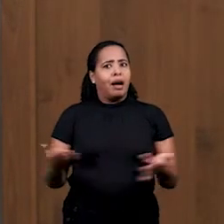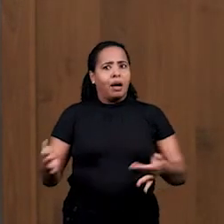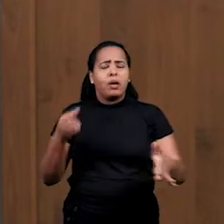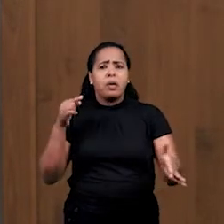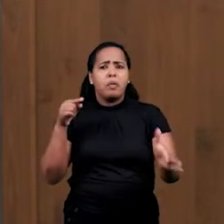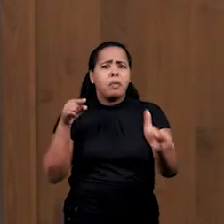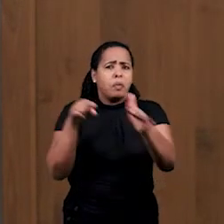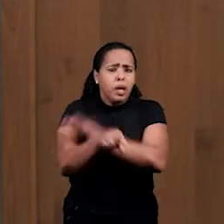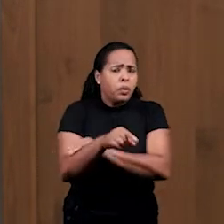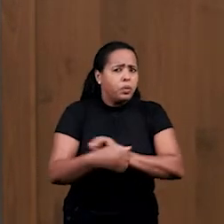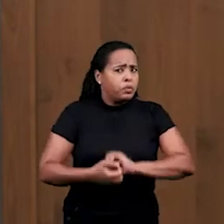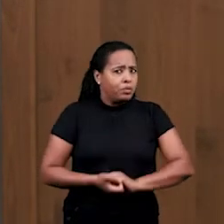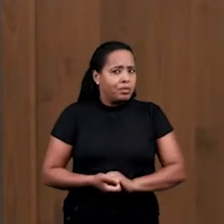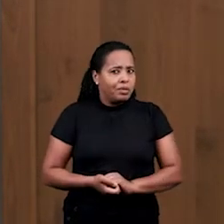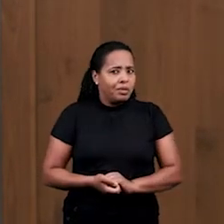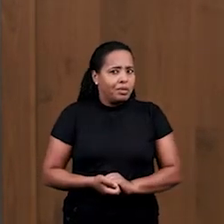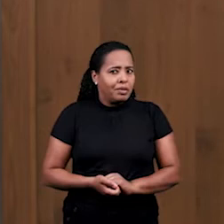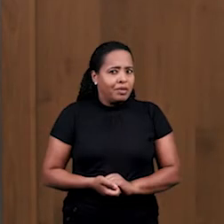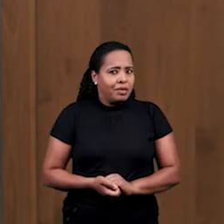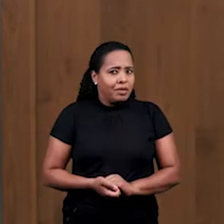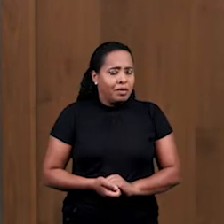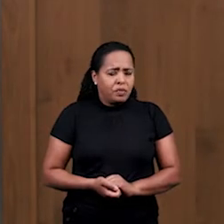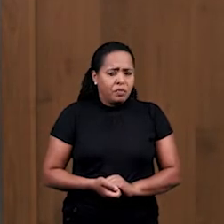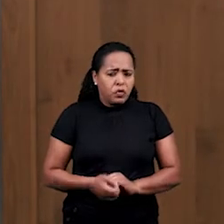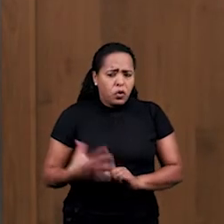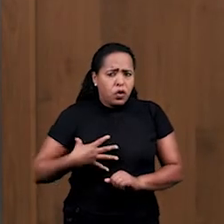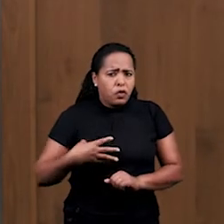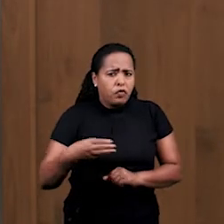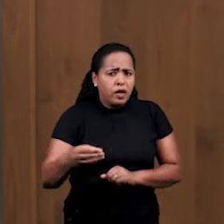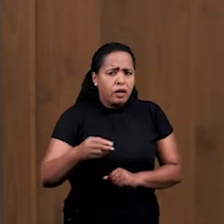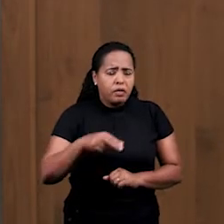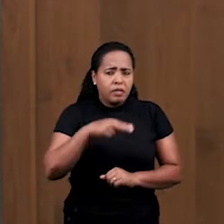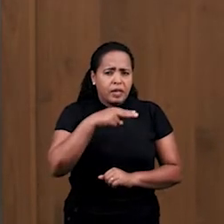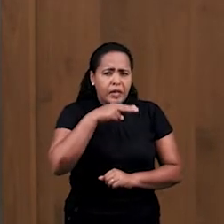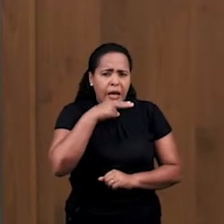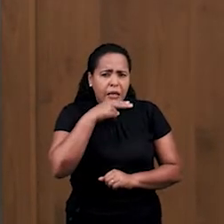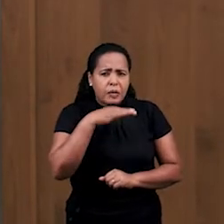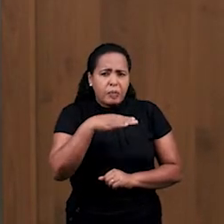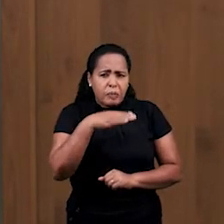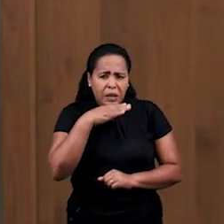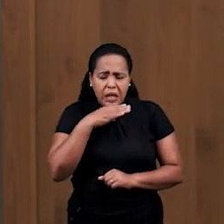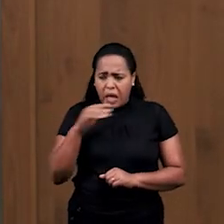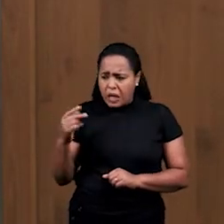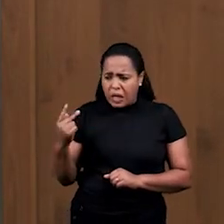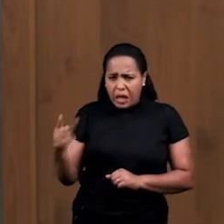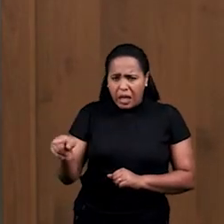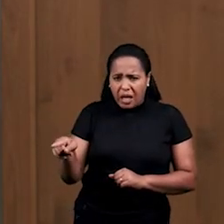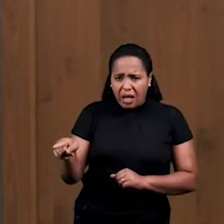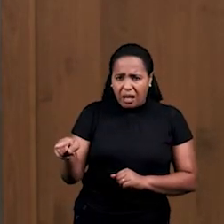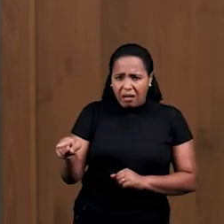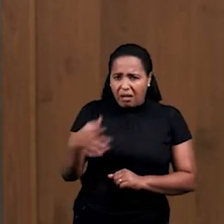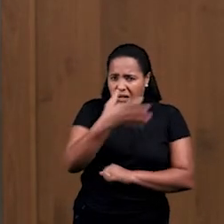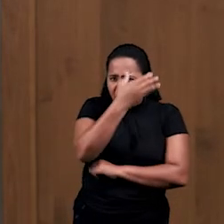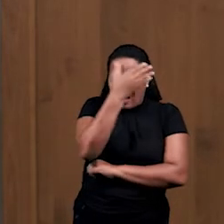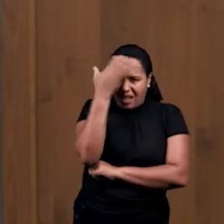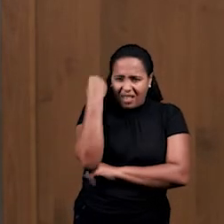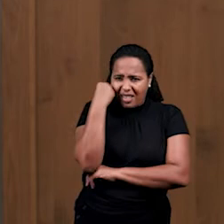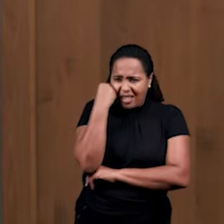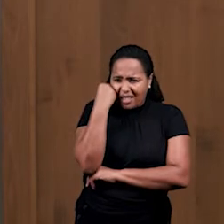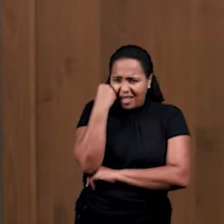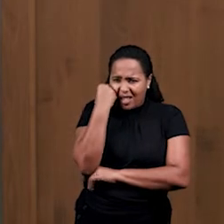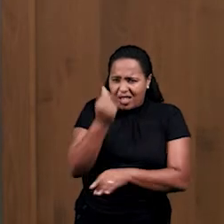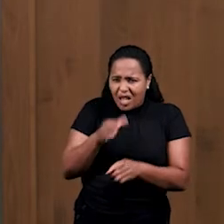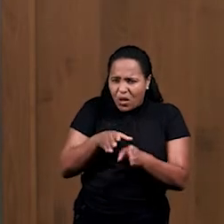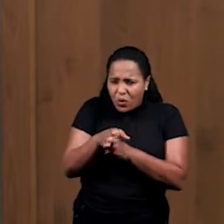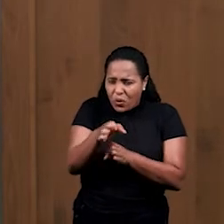Y ahora yo les hago una pregunta. ¿Será que los hijos, los nietos, los bisnietos de Jonadab se